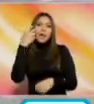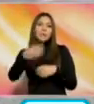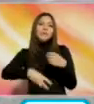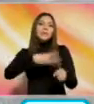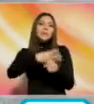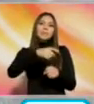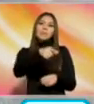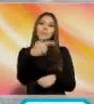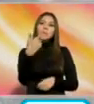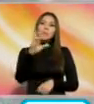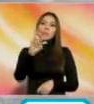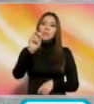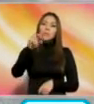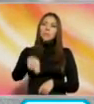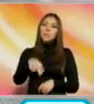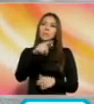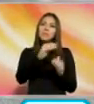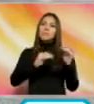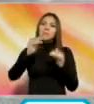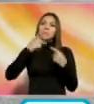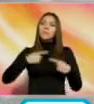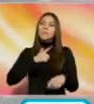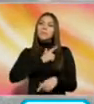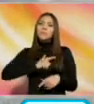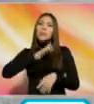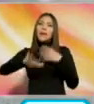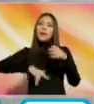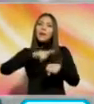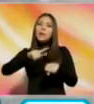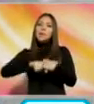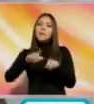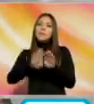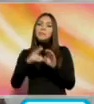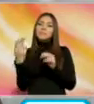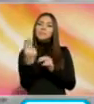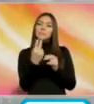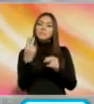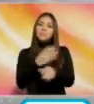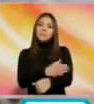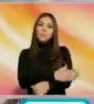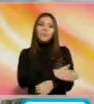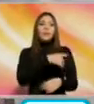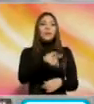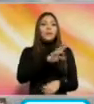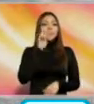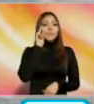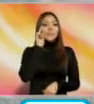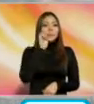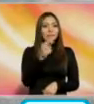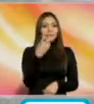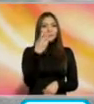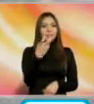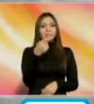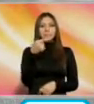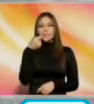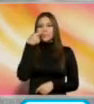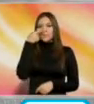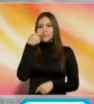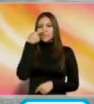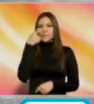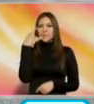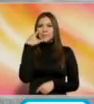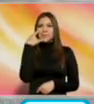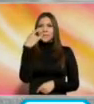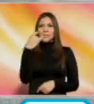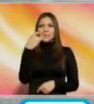demanda y también pues es importante saber sus cuidados al respecto. Muy bien. Algo que bueno, seguramente ya notaron es este aromita tan característico